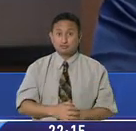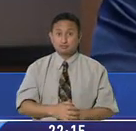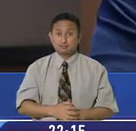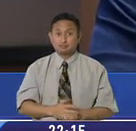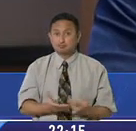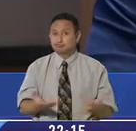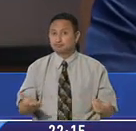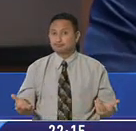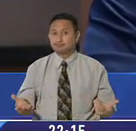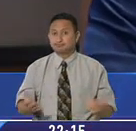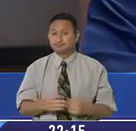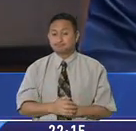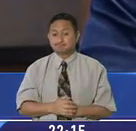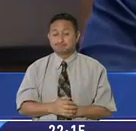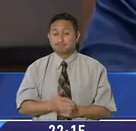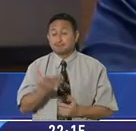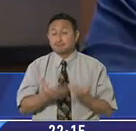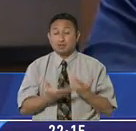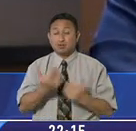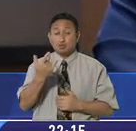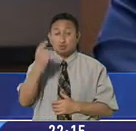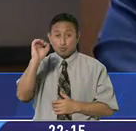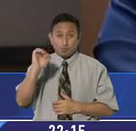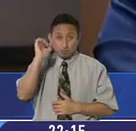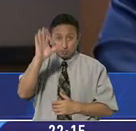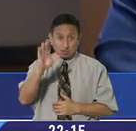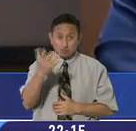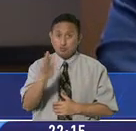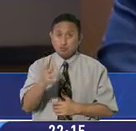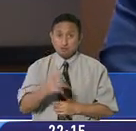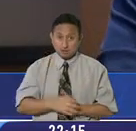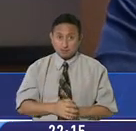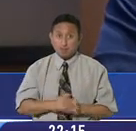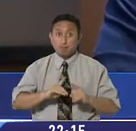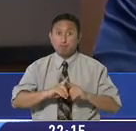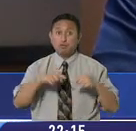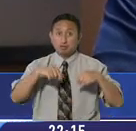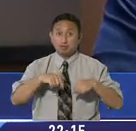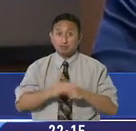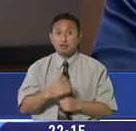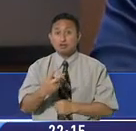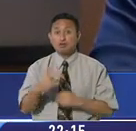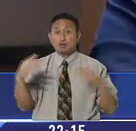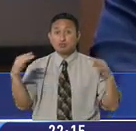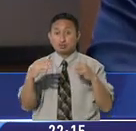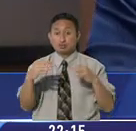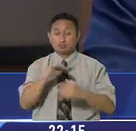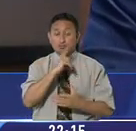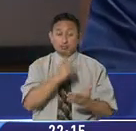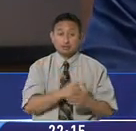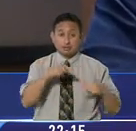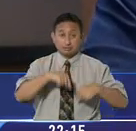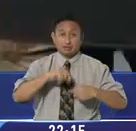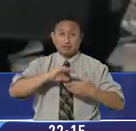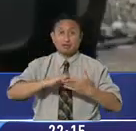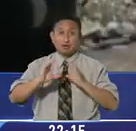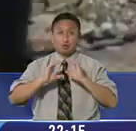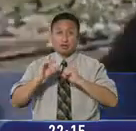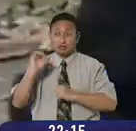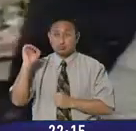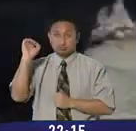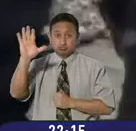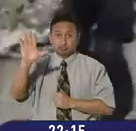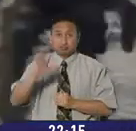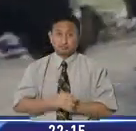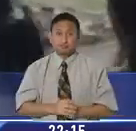Entonces, tal vez no hay un video que se viralice sobre eso, porque aquí hay dos guerras. La real y la de la comunicación. Hay toda